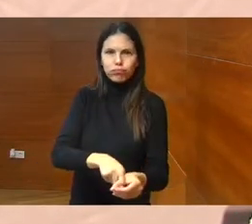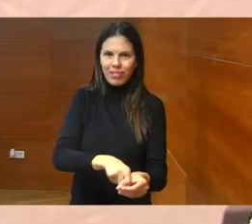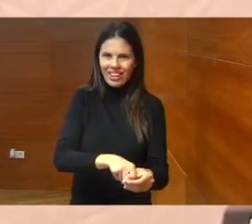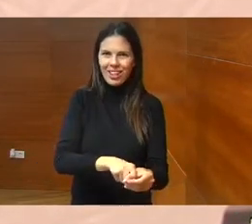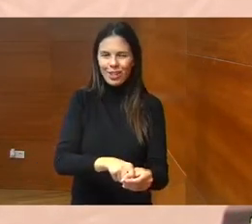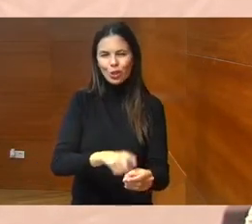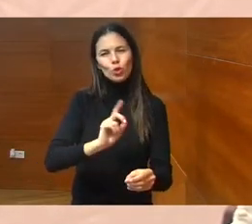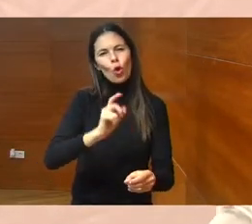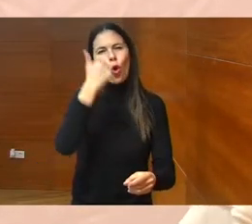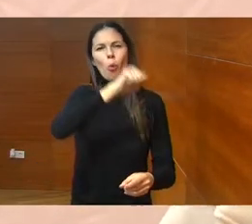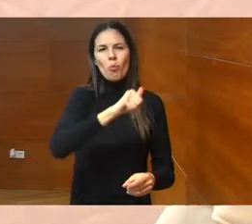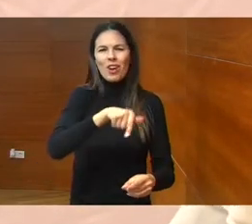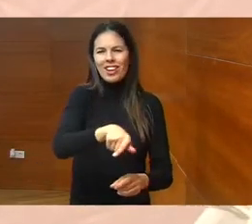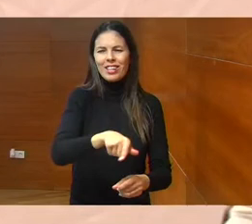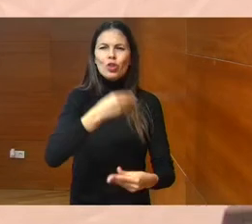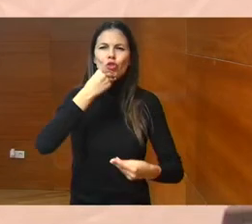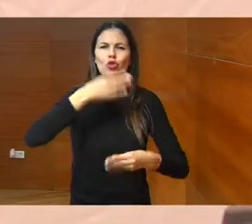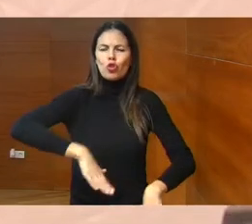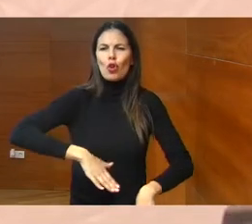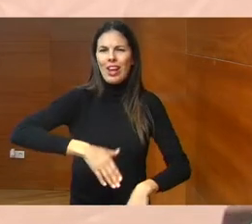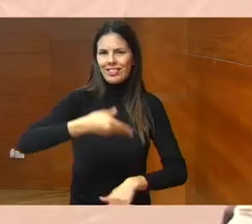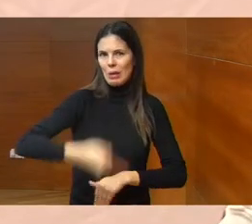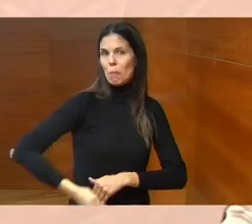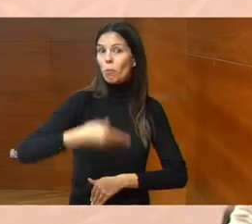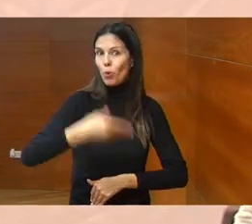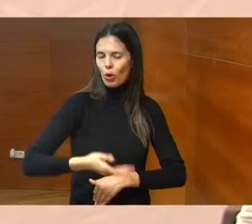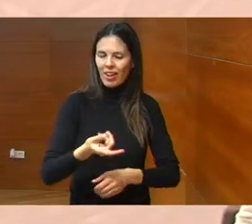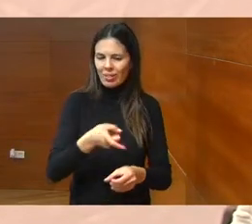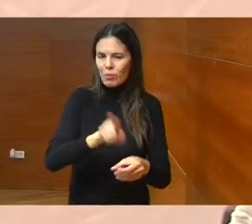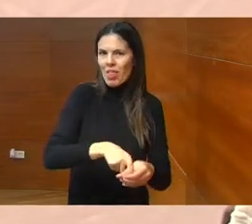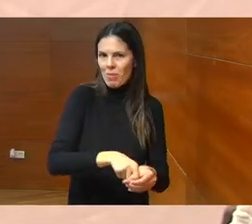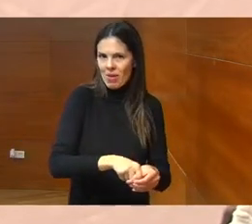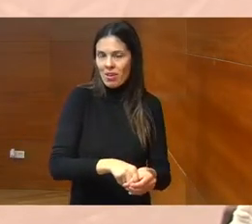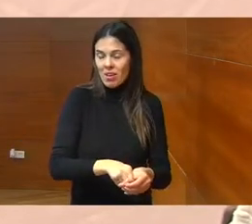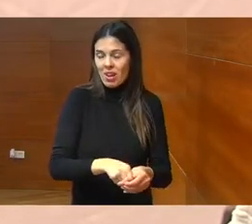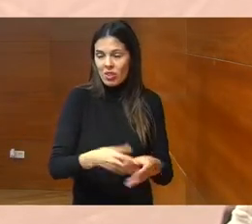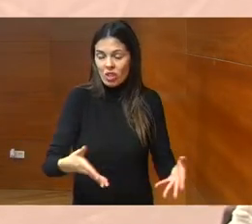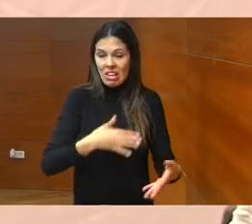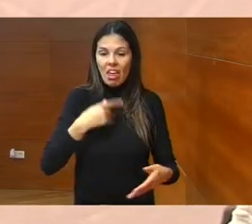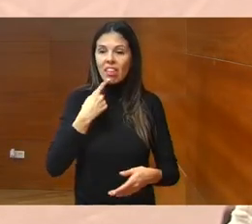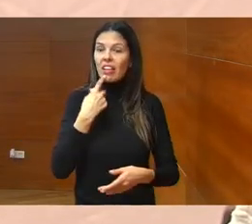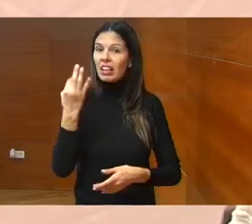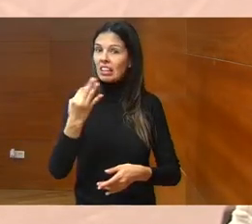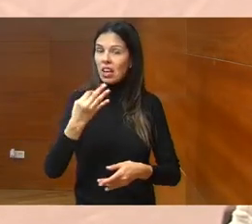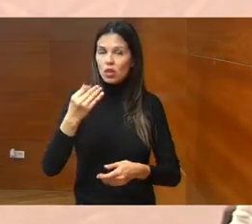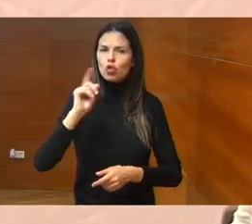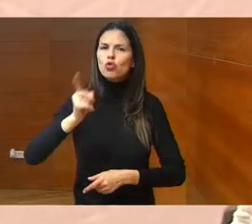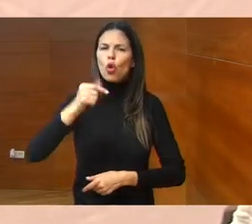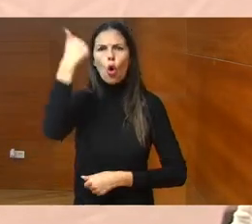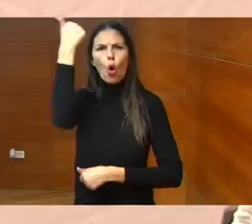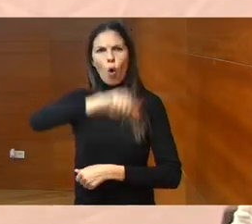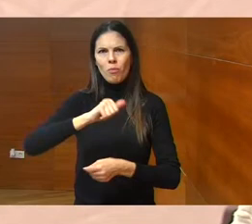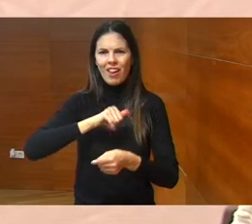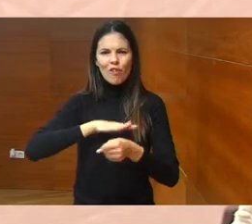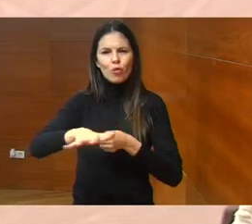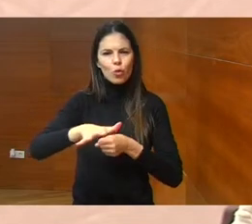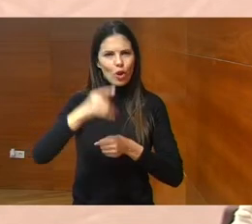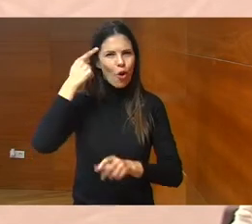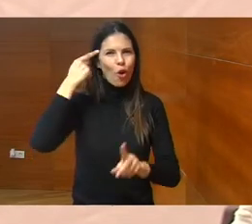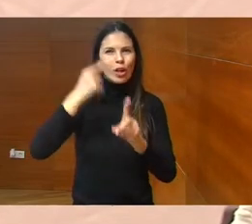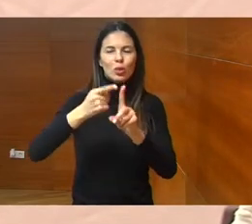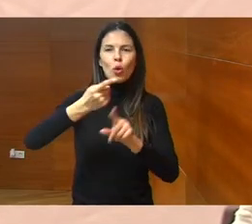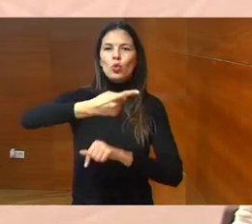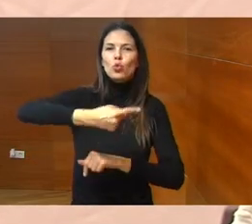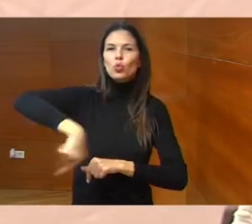Pues nositos que conforman o nos ha pasado y que por tanto sol es influieron la construcción